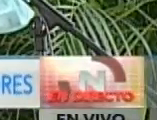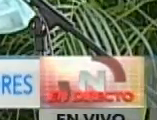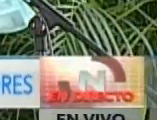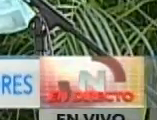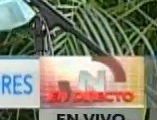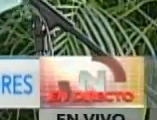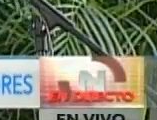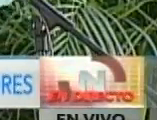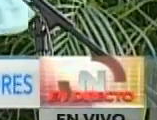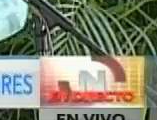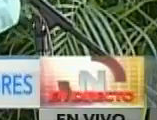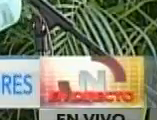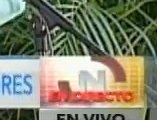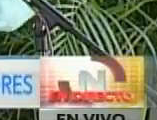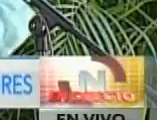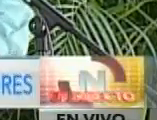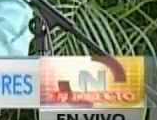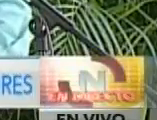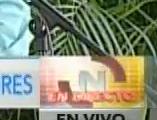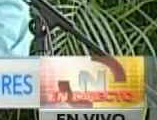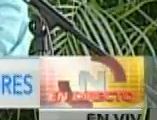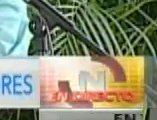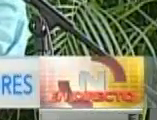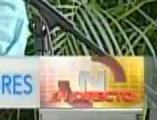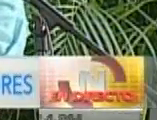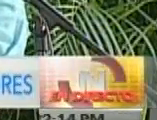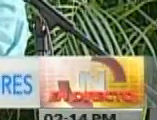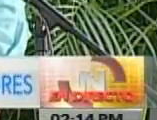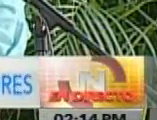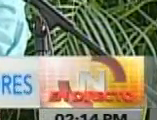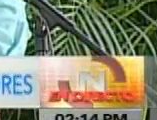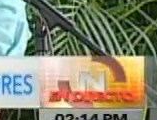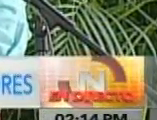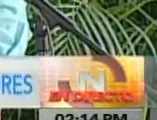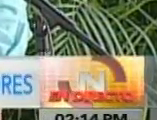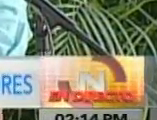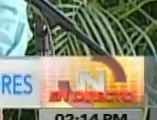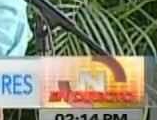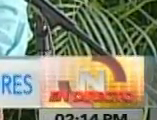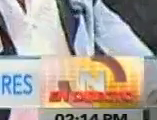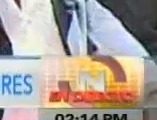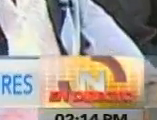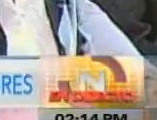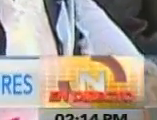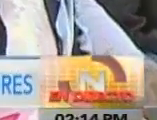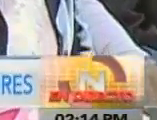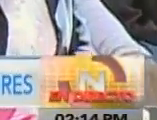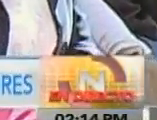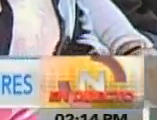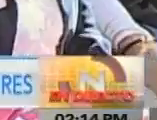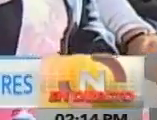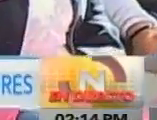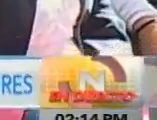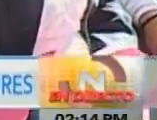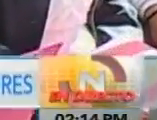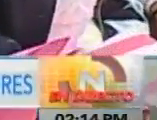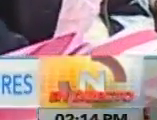pedagógico, las opciones que tienen en la metodología permanente de estímulo al conocimiento y al